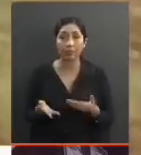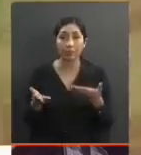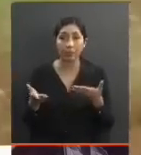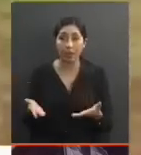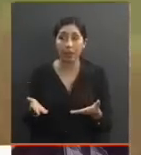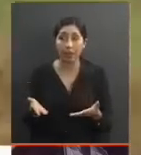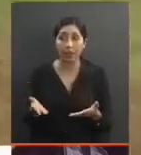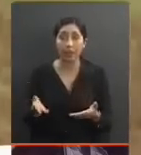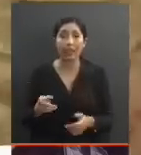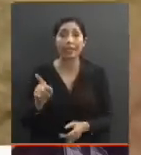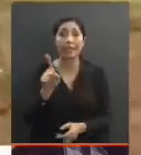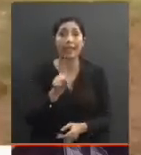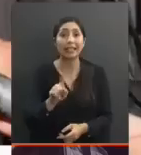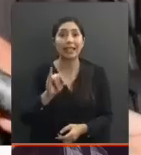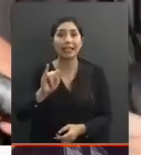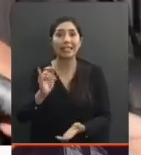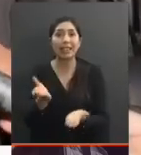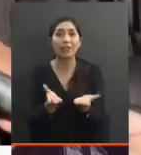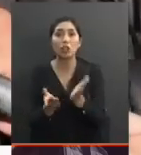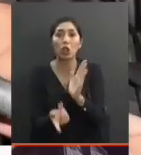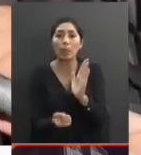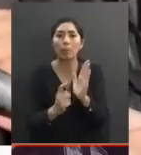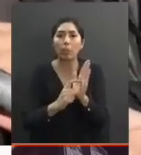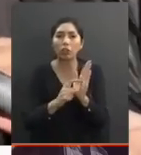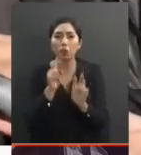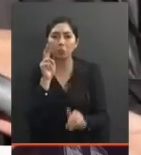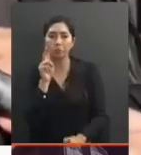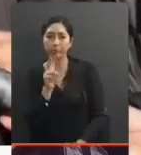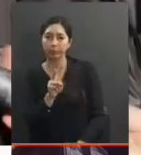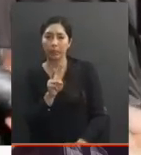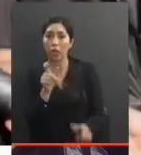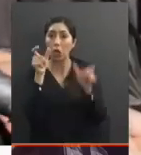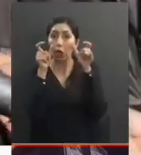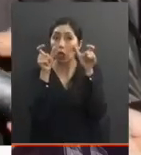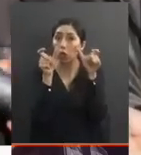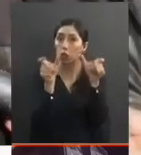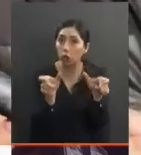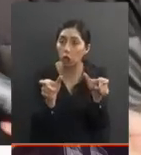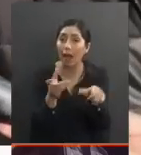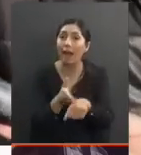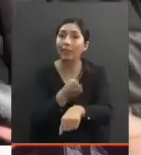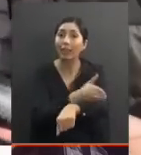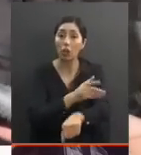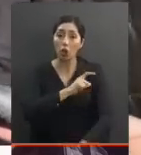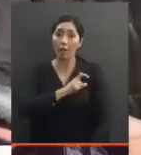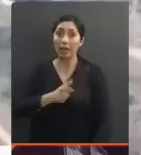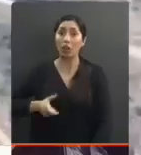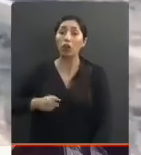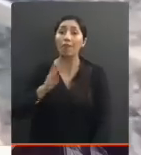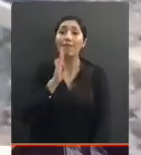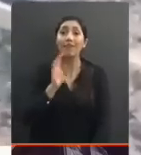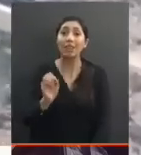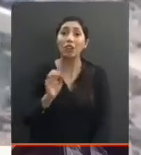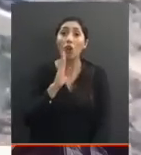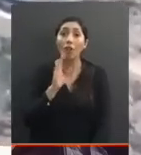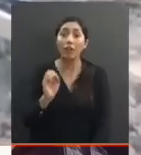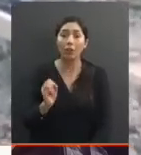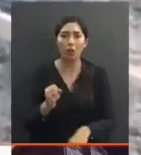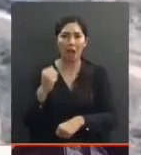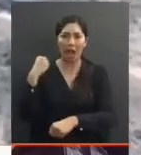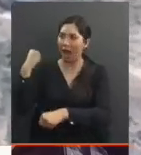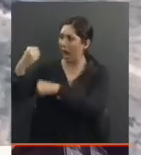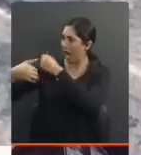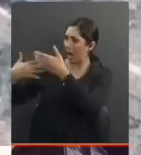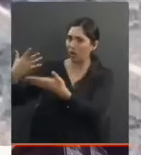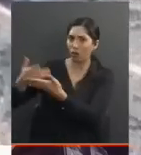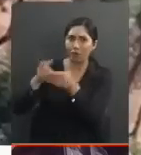de Impuestos Internos en la mira. Fiscalizaciones que para el gobernador del Biobío hace años simplemente no se realizan.